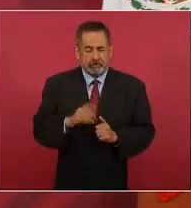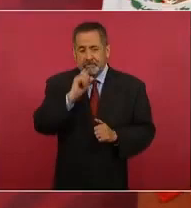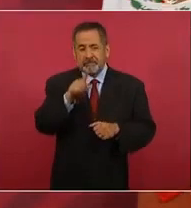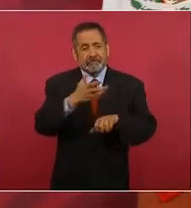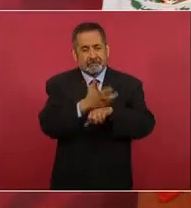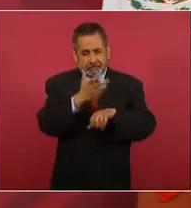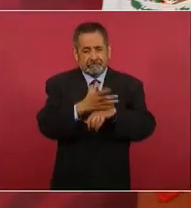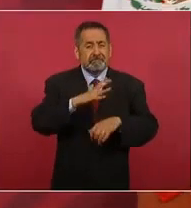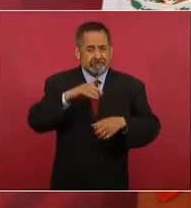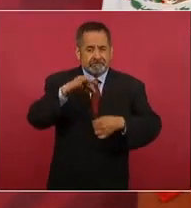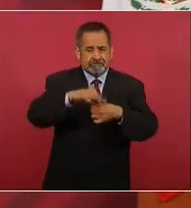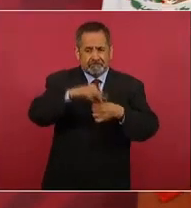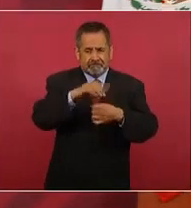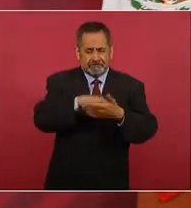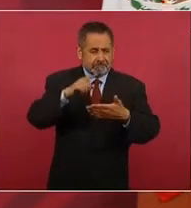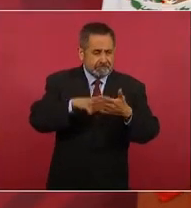Estados Unidos,